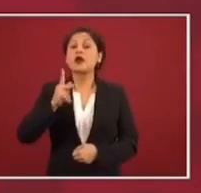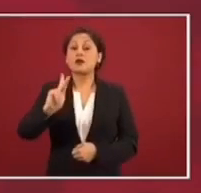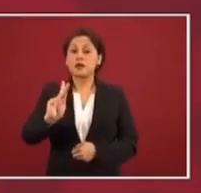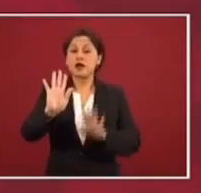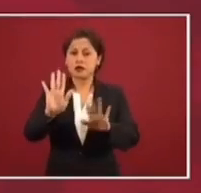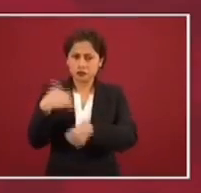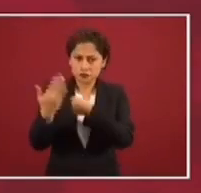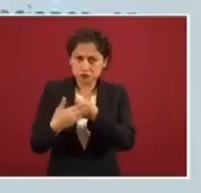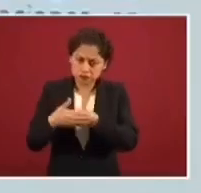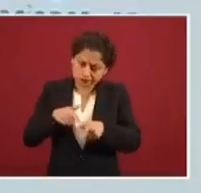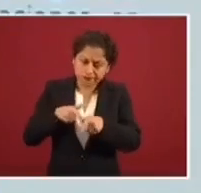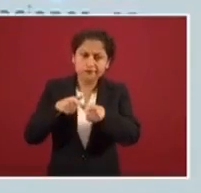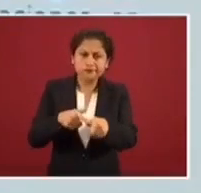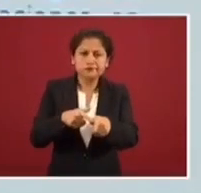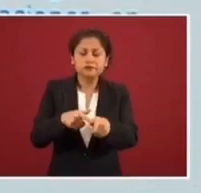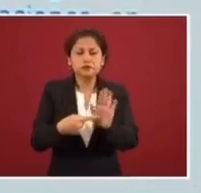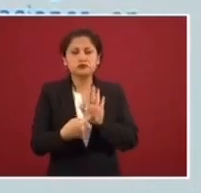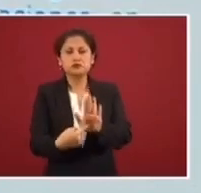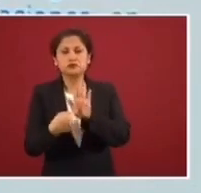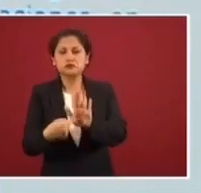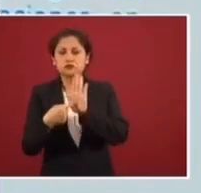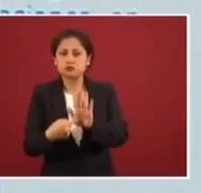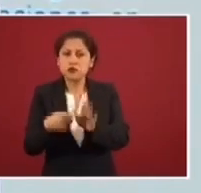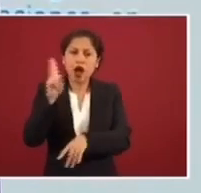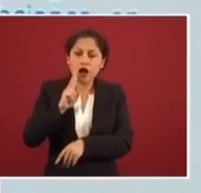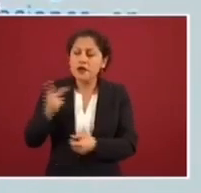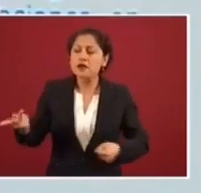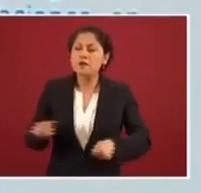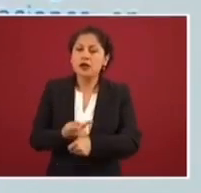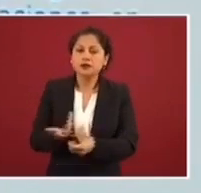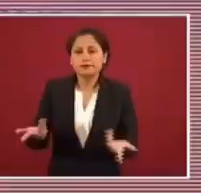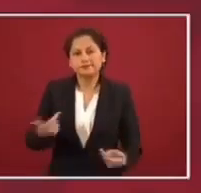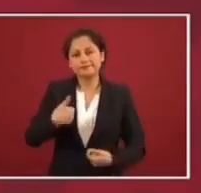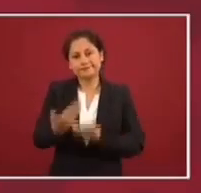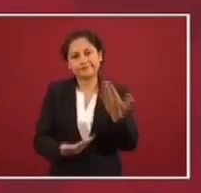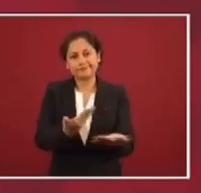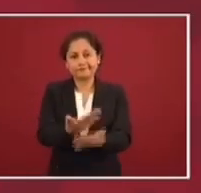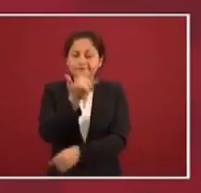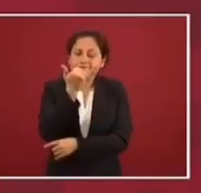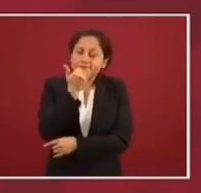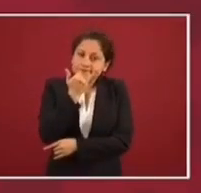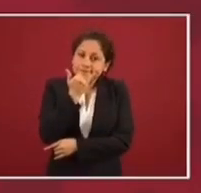tabla. Ofrecemos disculpas por anticipar, que no se enojen,